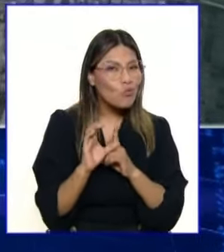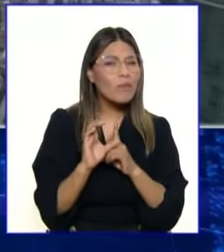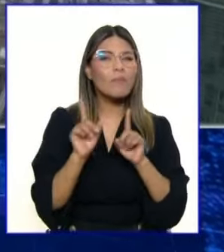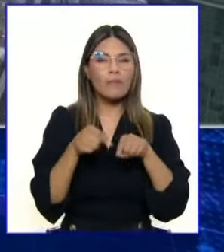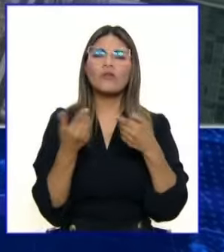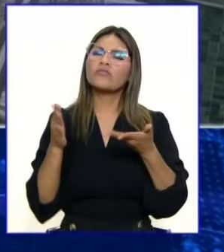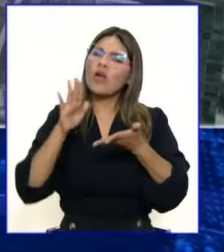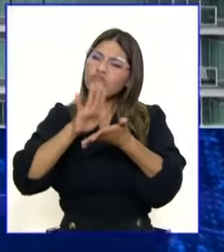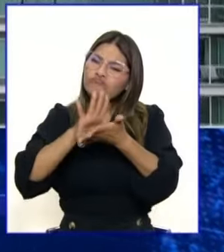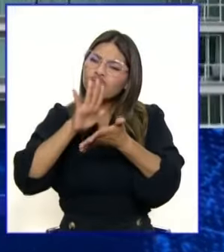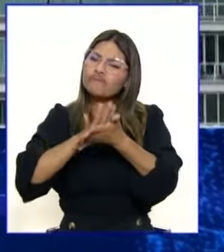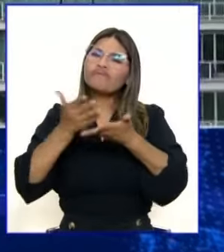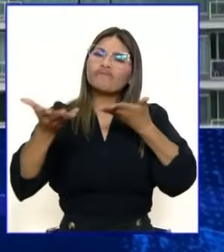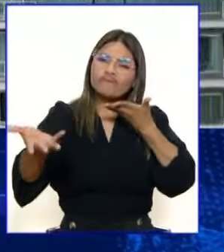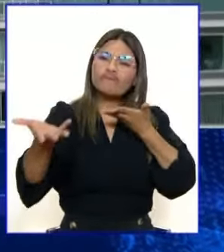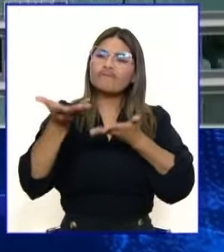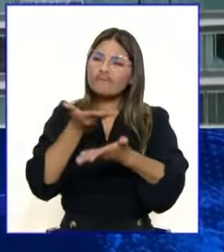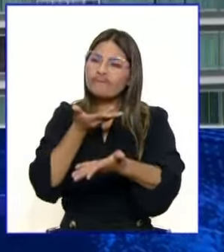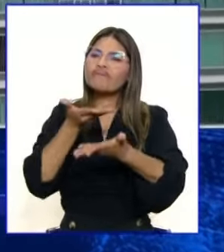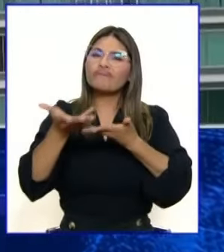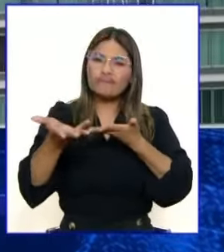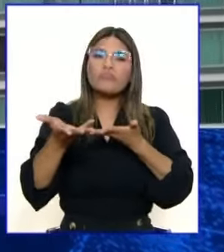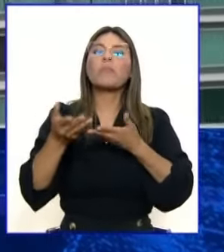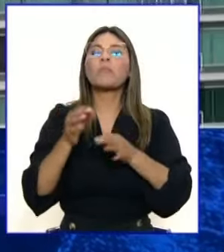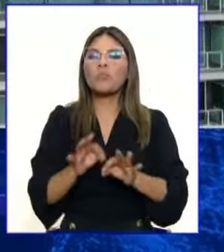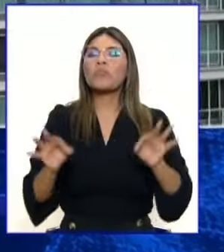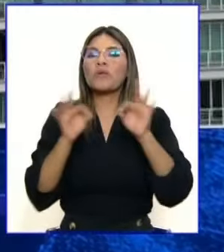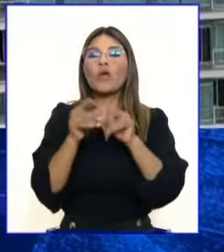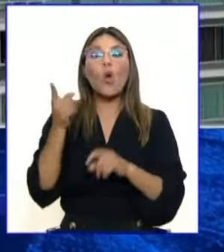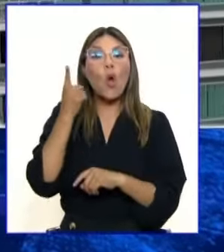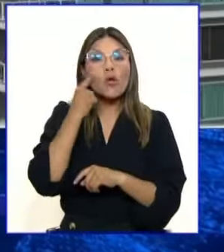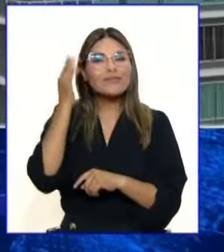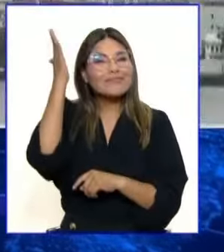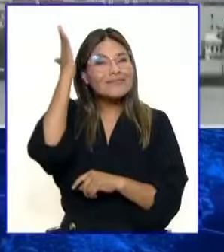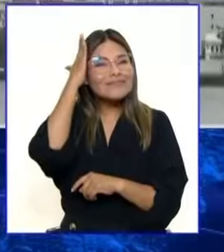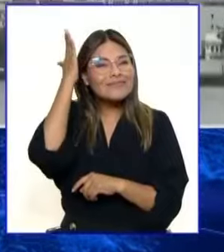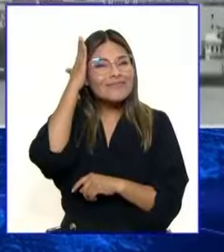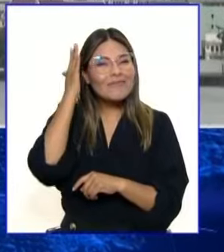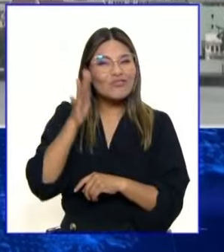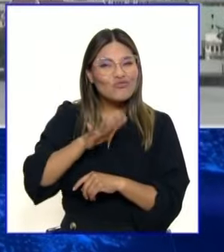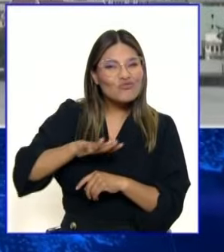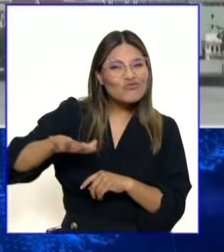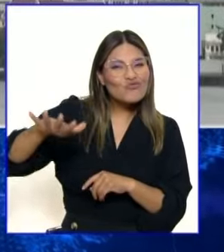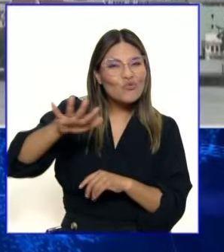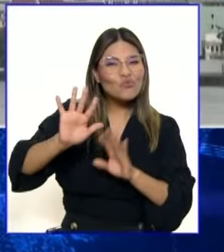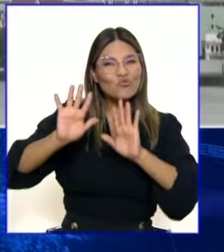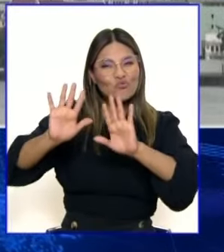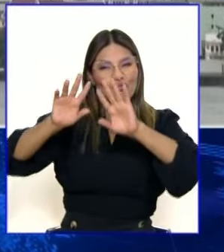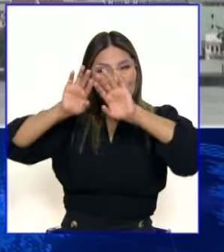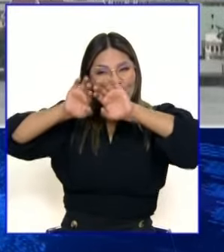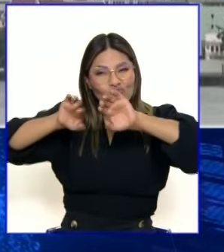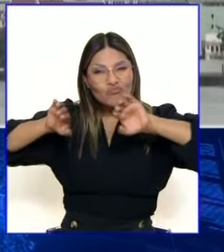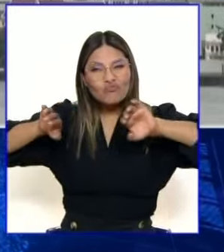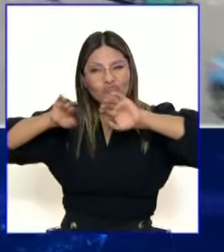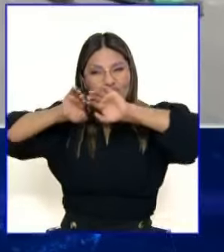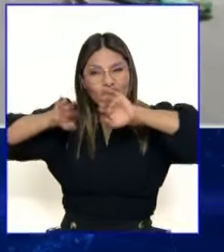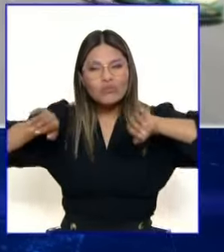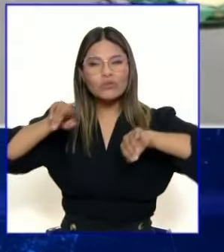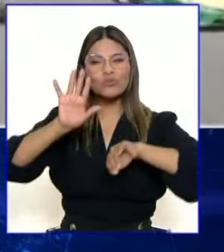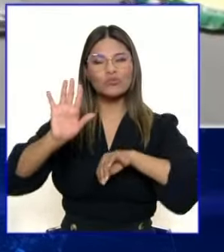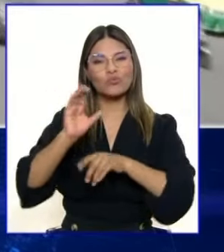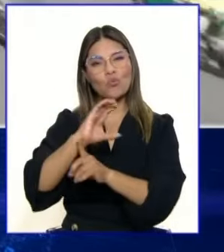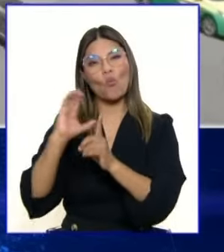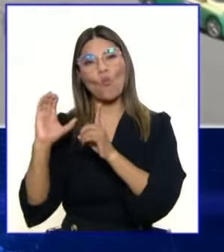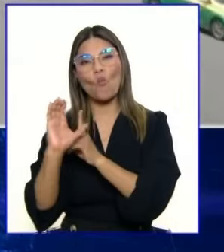pacífica y fluida, si es que se conoce y se estudia desde un inicio